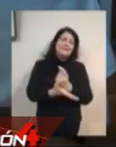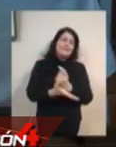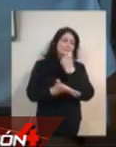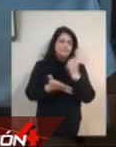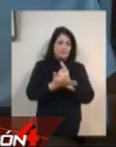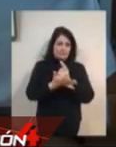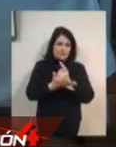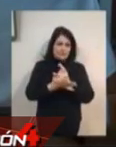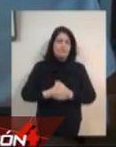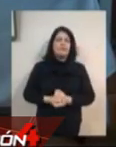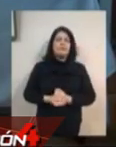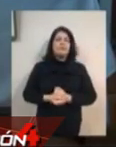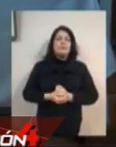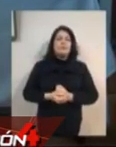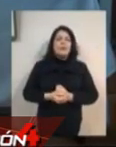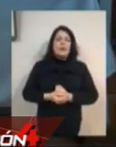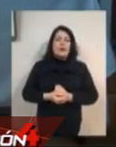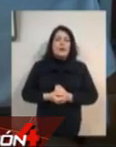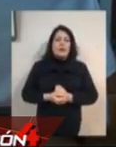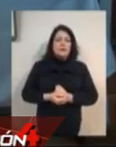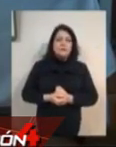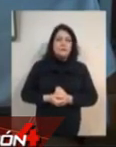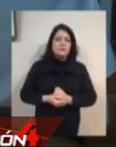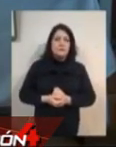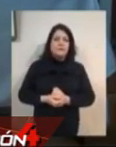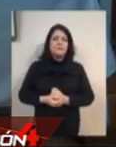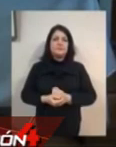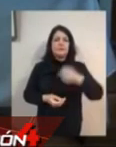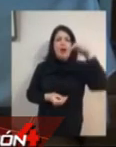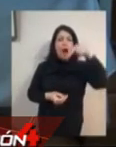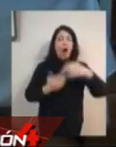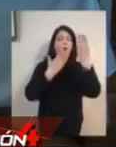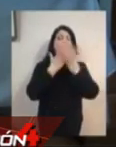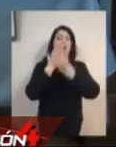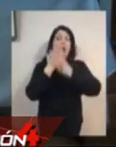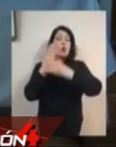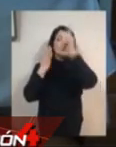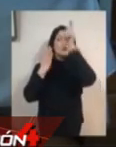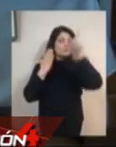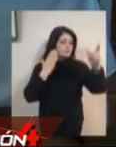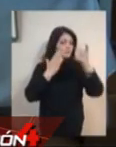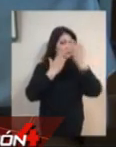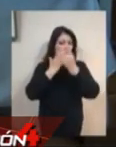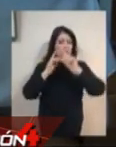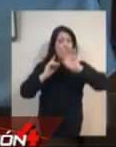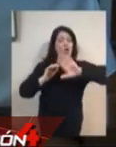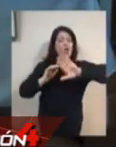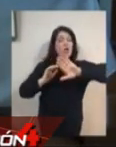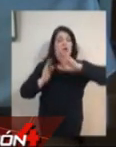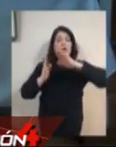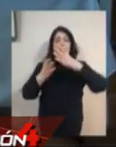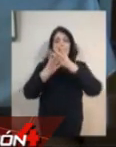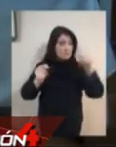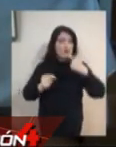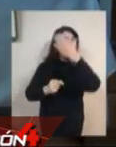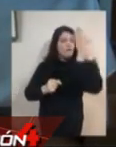Vamos a tener, nosotros ya con el equipo de ministros, después de la conferencia vamos a ir